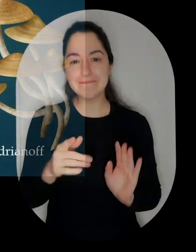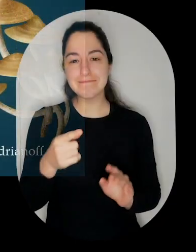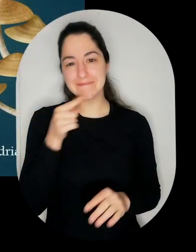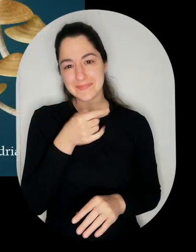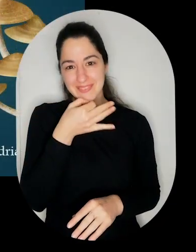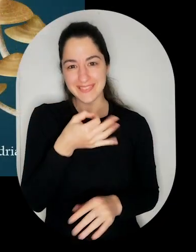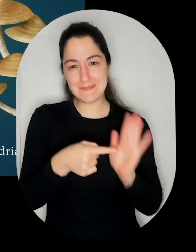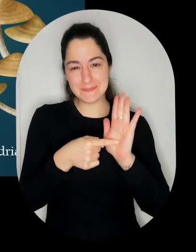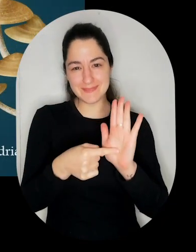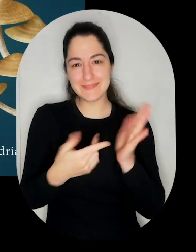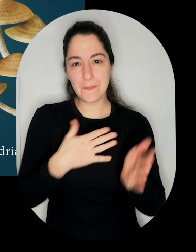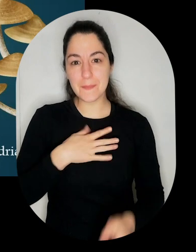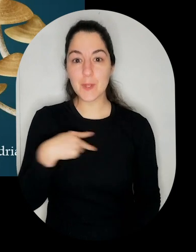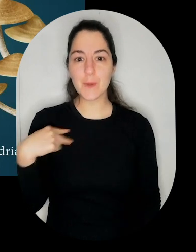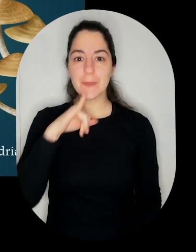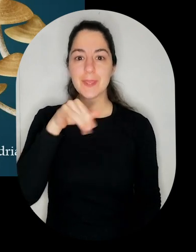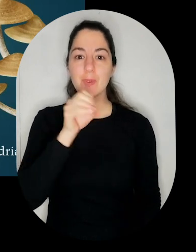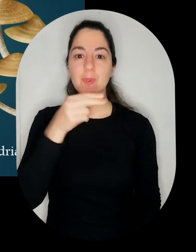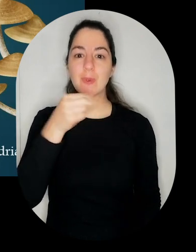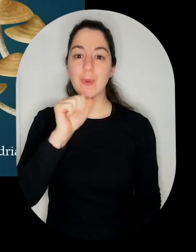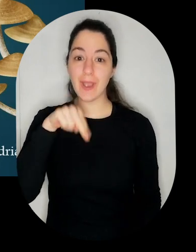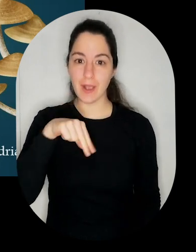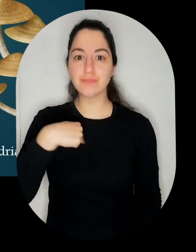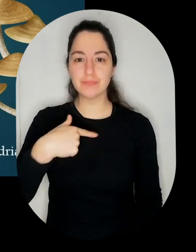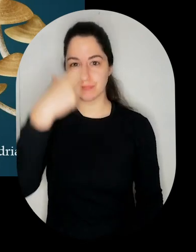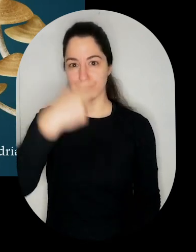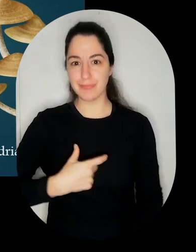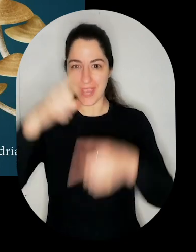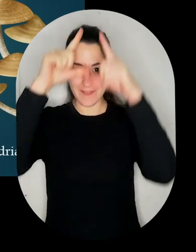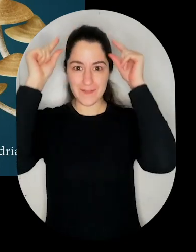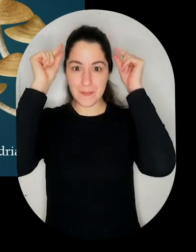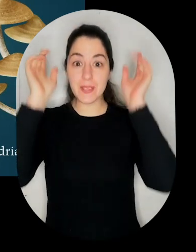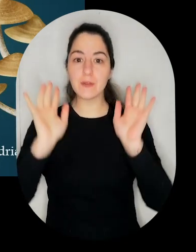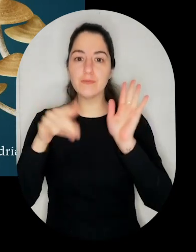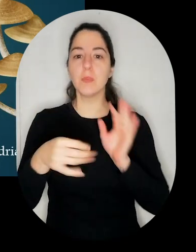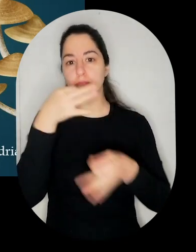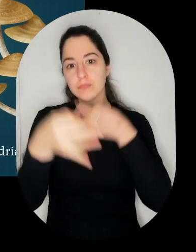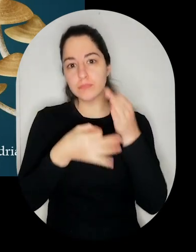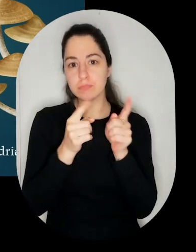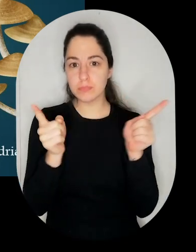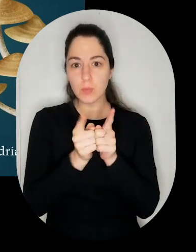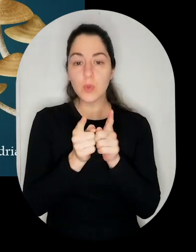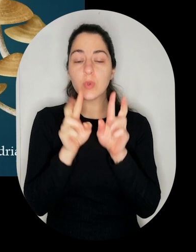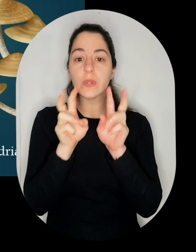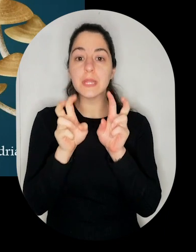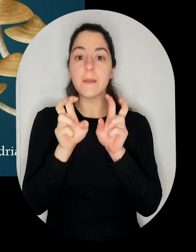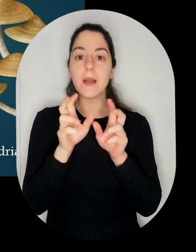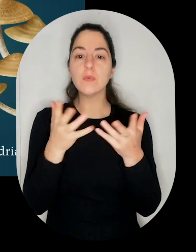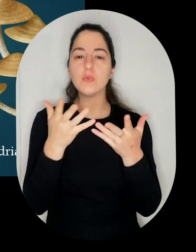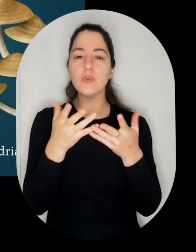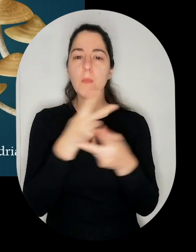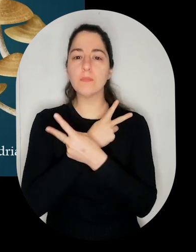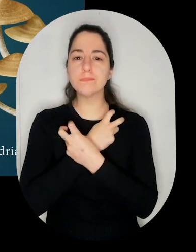Bueno, como me presentaba Ineli, mi nombre es Johan Adriano, soy enfermero y vamos a estar hablando hoy día en forma breve, bastante acotada, acerca del